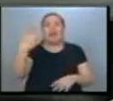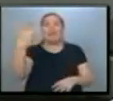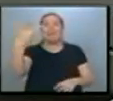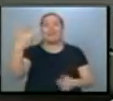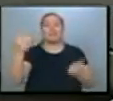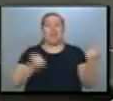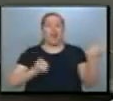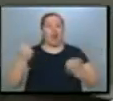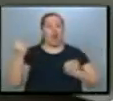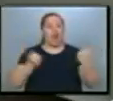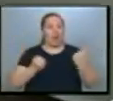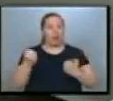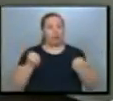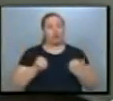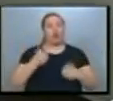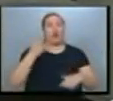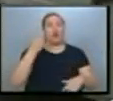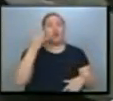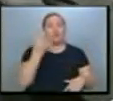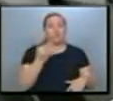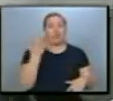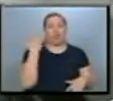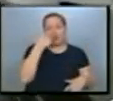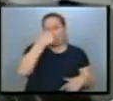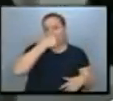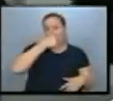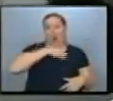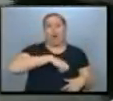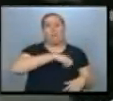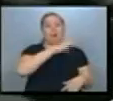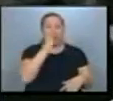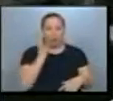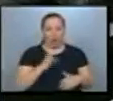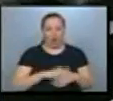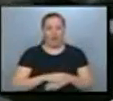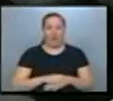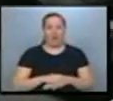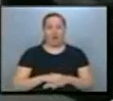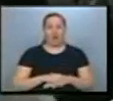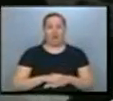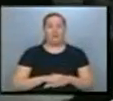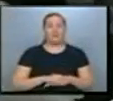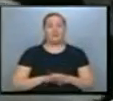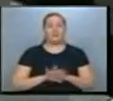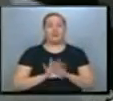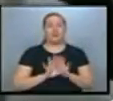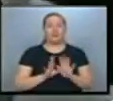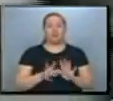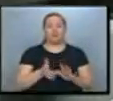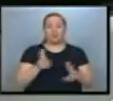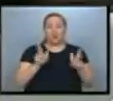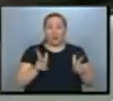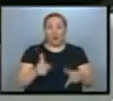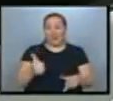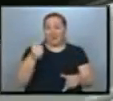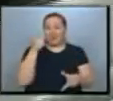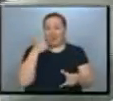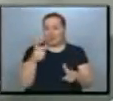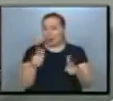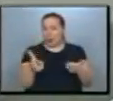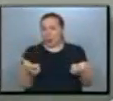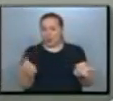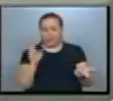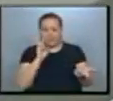autos durante la madrugada de este domingo. Acá la rueda trasera directamente la perdió, fíjense cómo